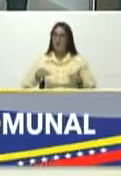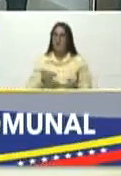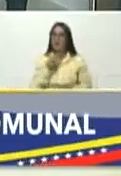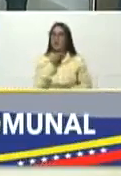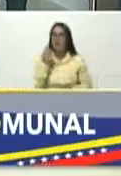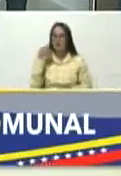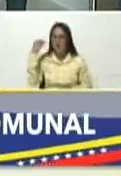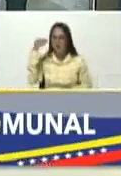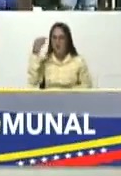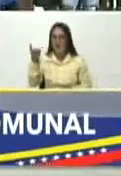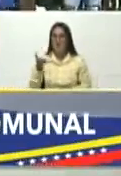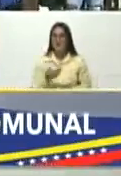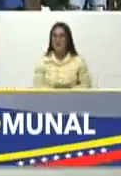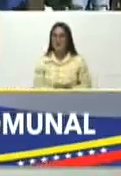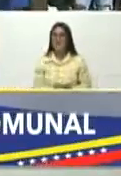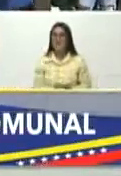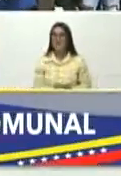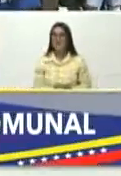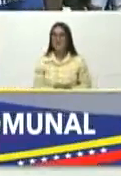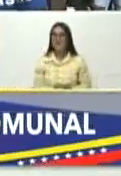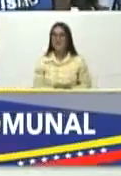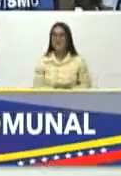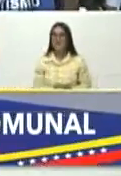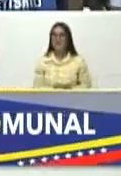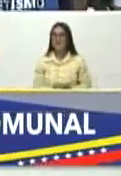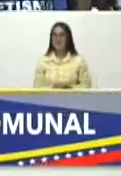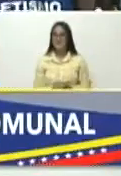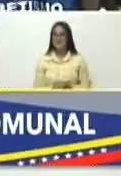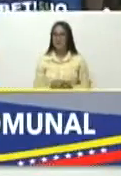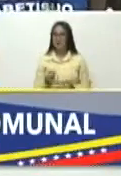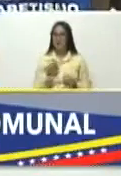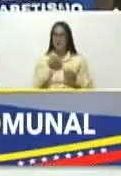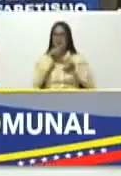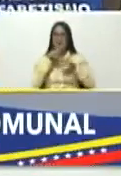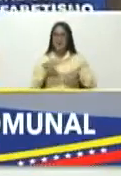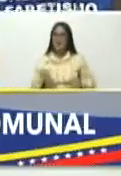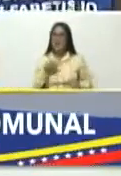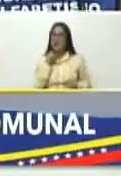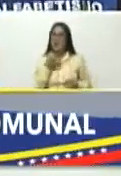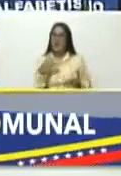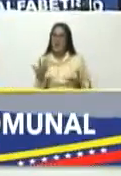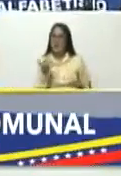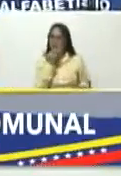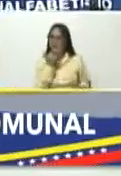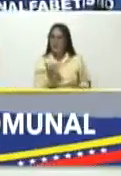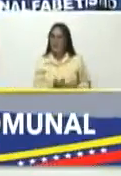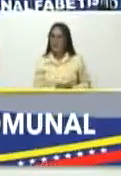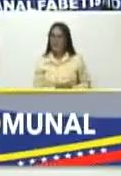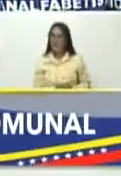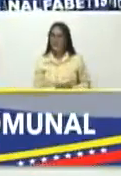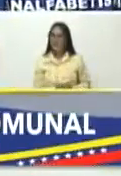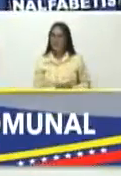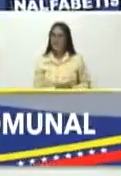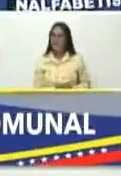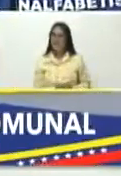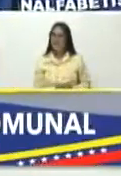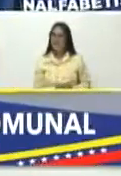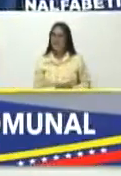¿qué te parece? Viniste por la goma y no me diste tus bendiciones, Numa. ¿Qué pasa? ¡Adelante,